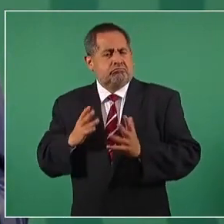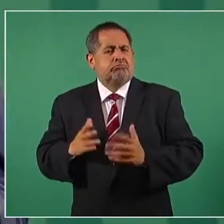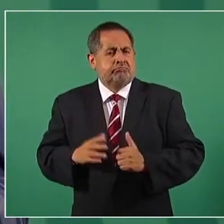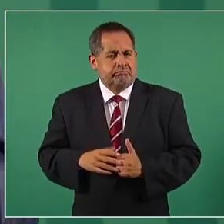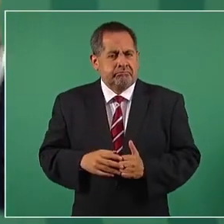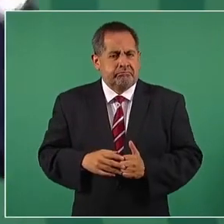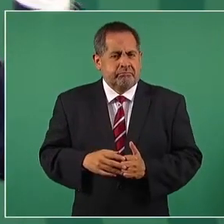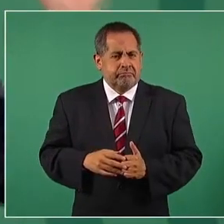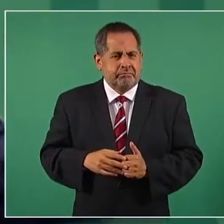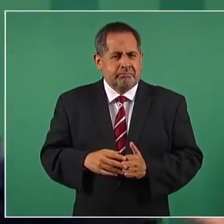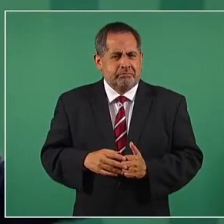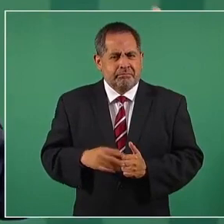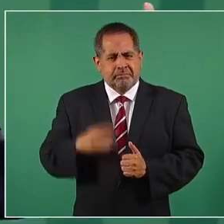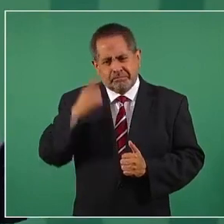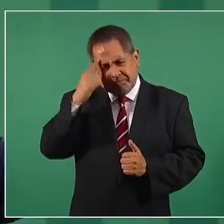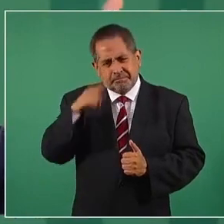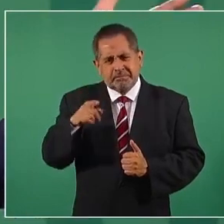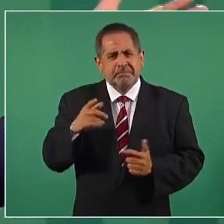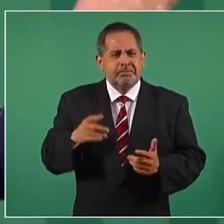¿qué